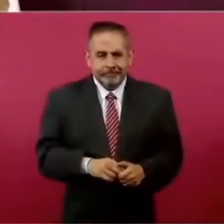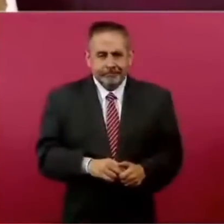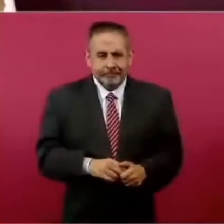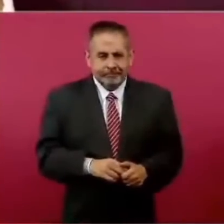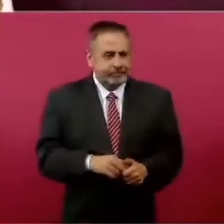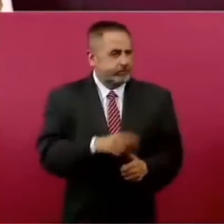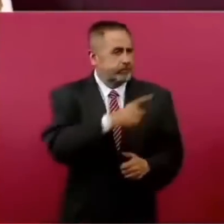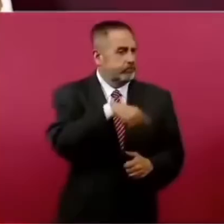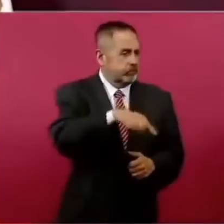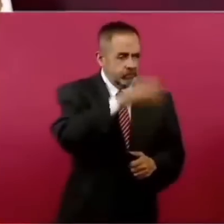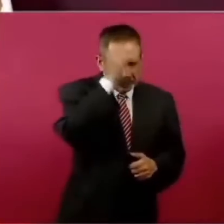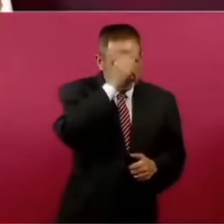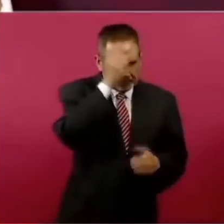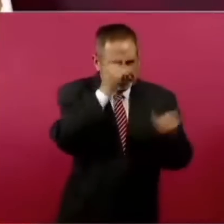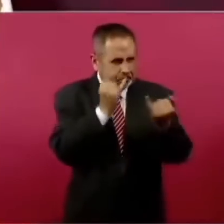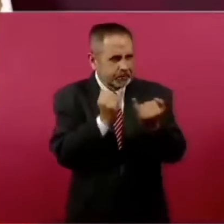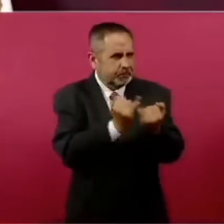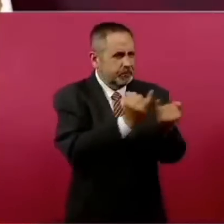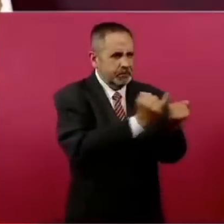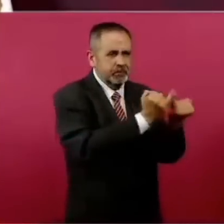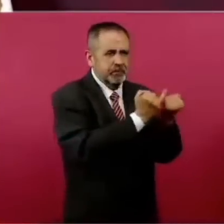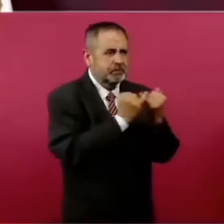opina distinto?